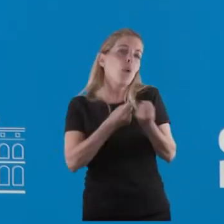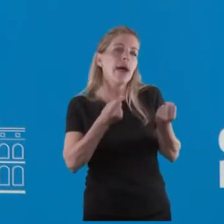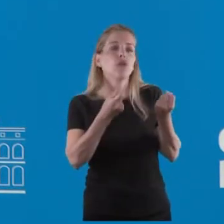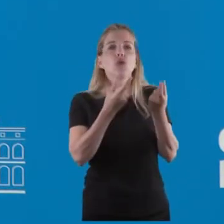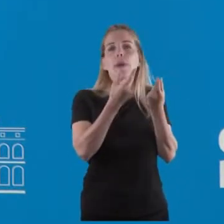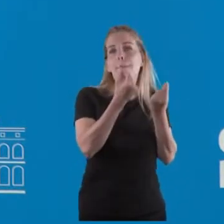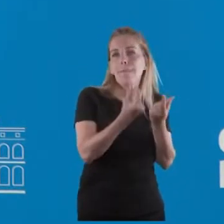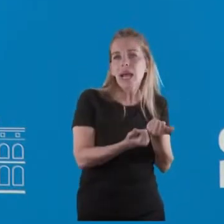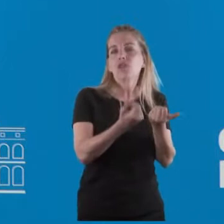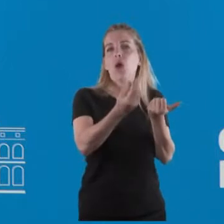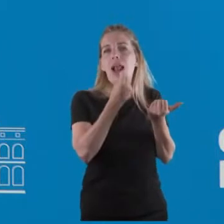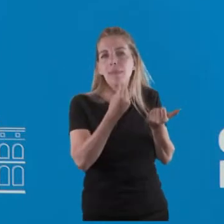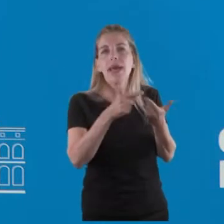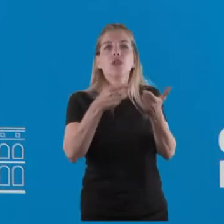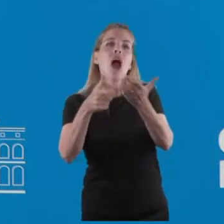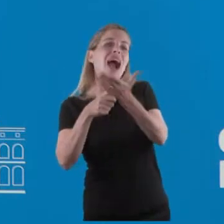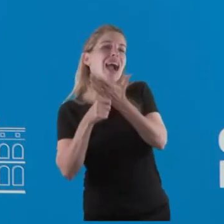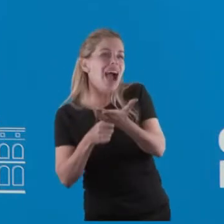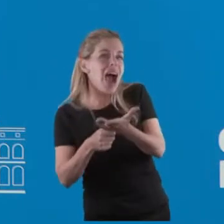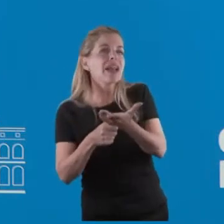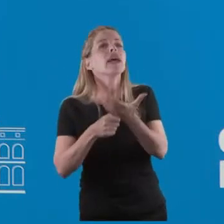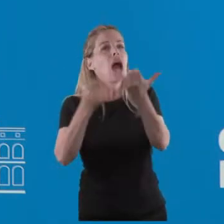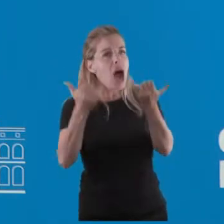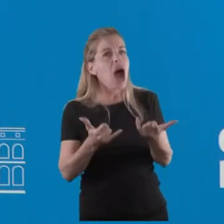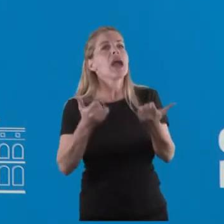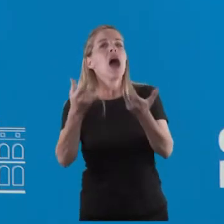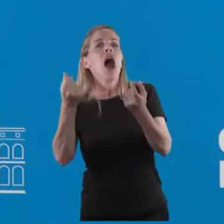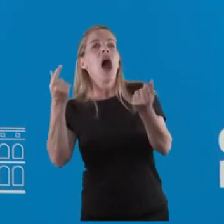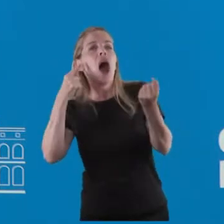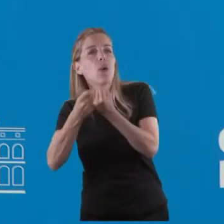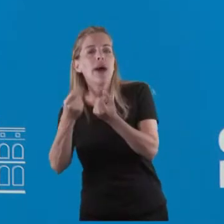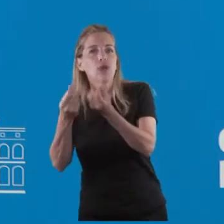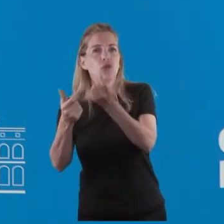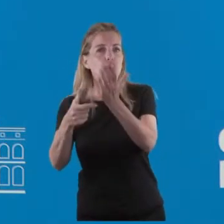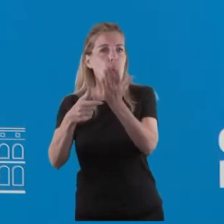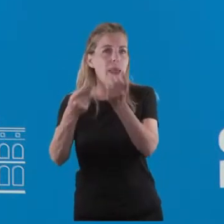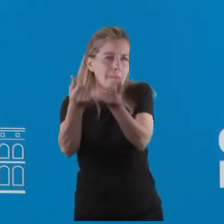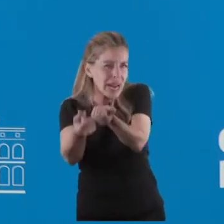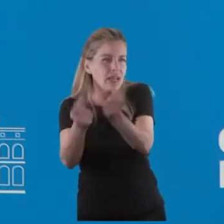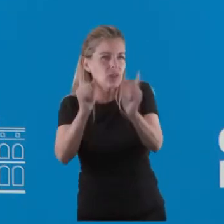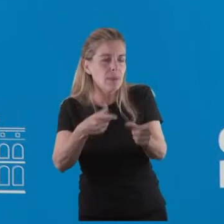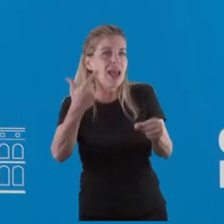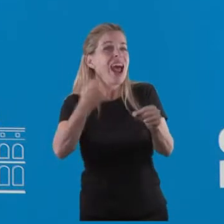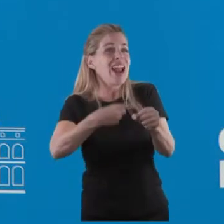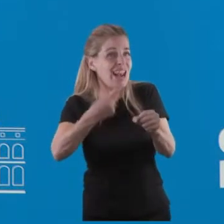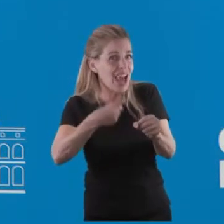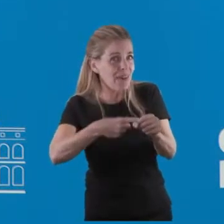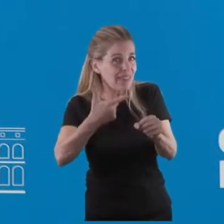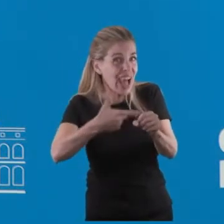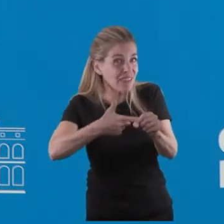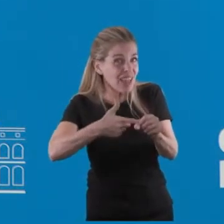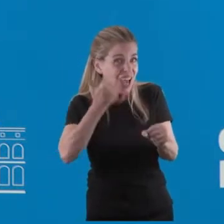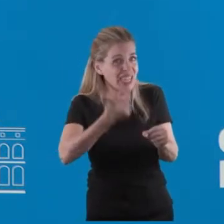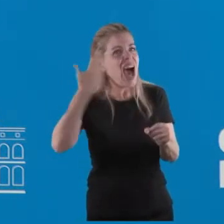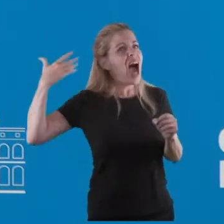llevaron adelante en el caso de la carne los acuerdos de la carne las uvas de la nafta como ustedes ven dijo ya estaba estipulada lo